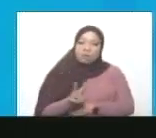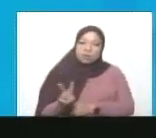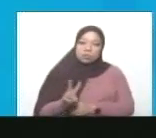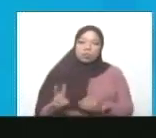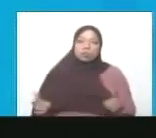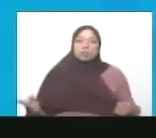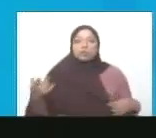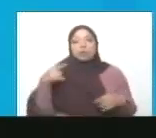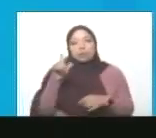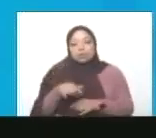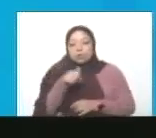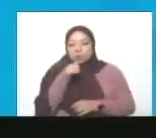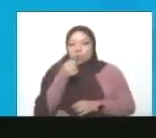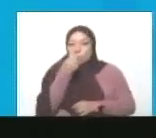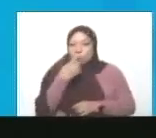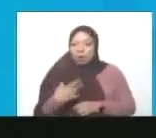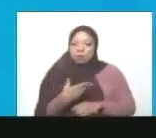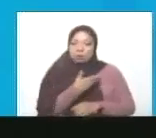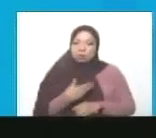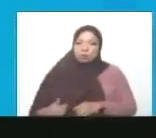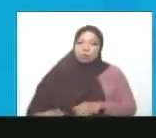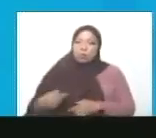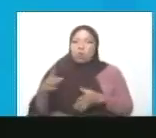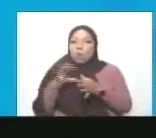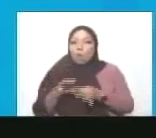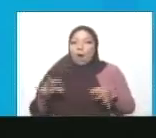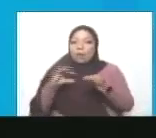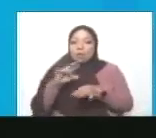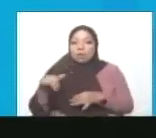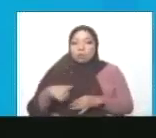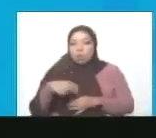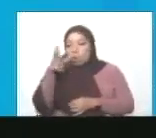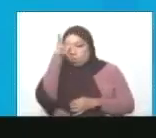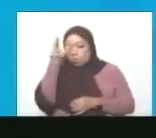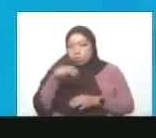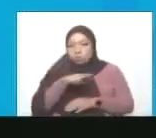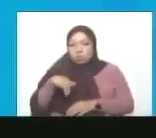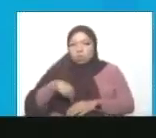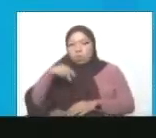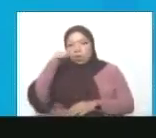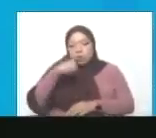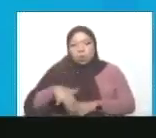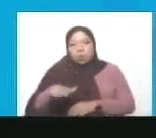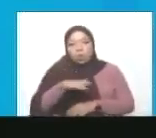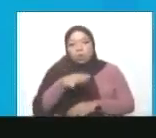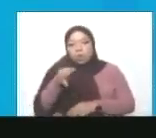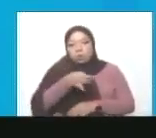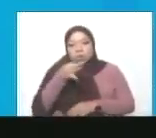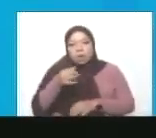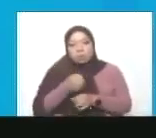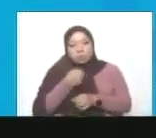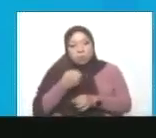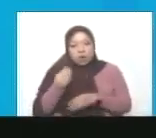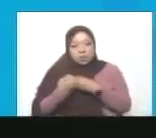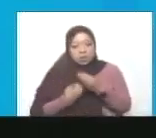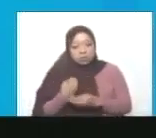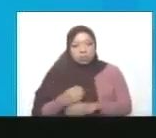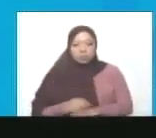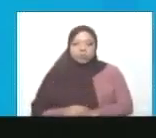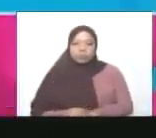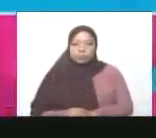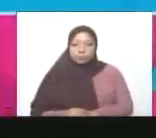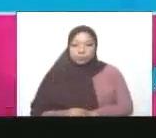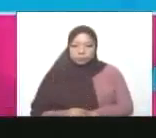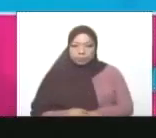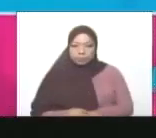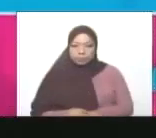su territorio. Y bueno, presidente, cuente con nosotros desde Falcón para cumplir a nuestro pueblo, como siempre lo vamos a seguir haciendo. Bueno,